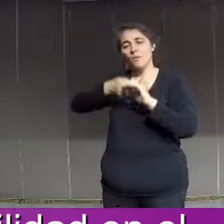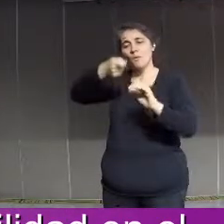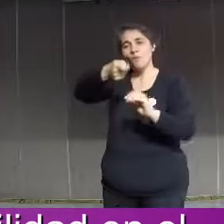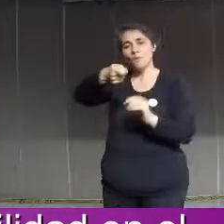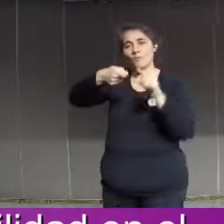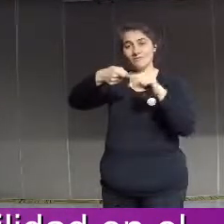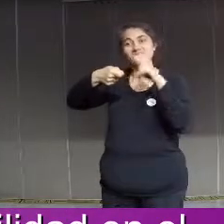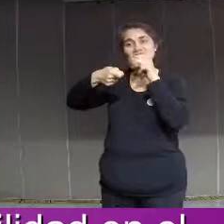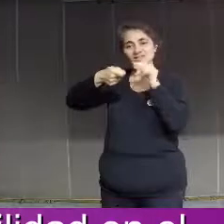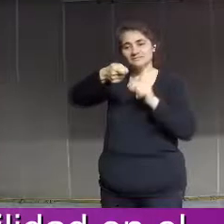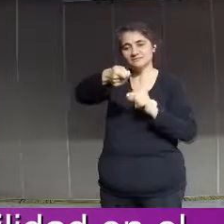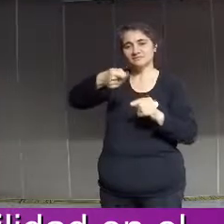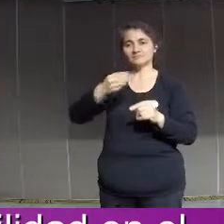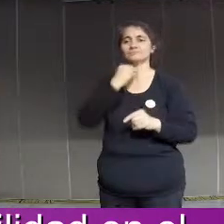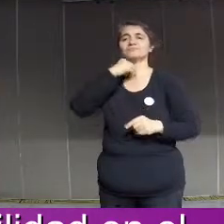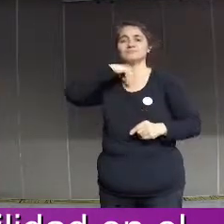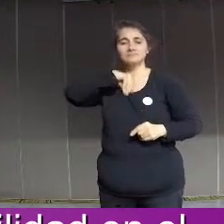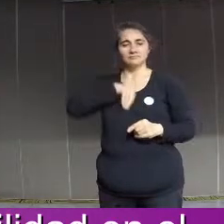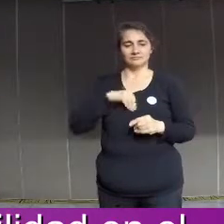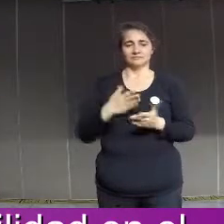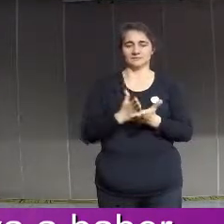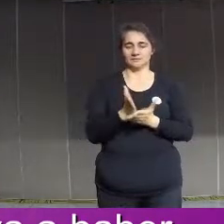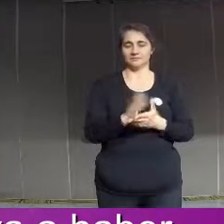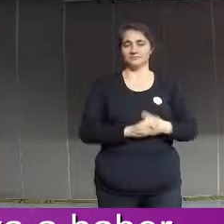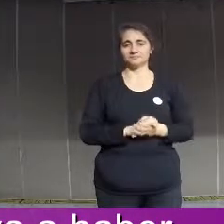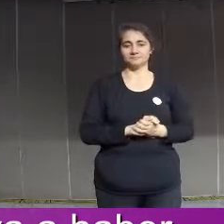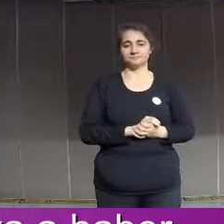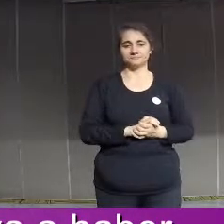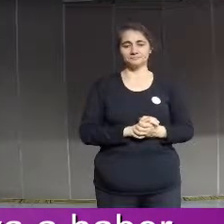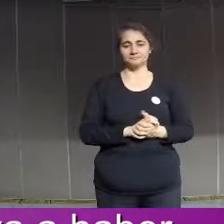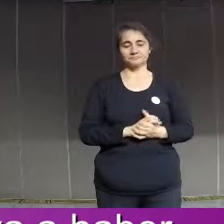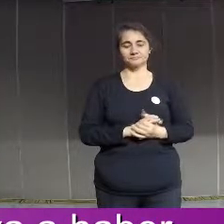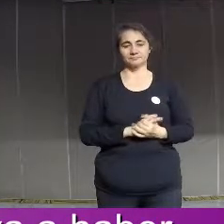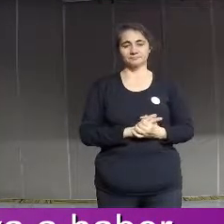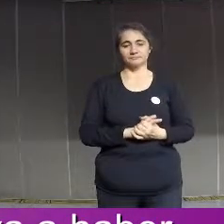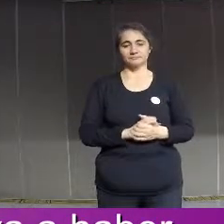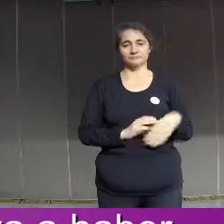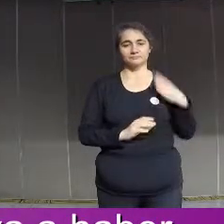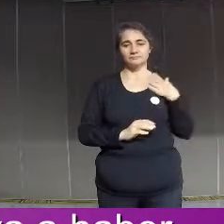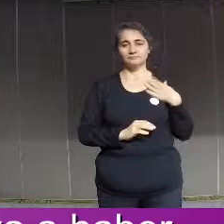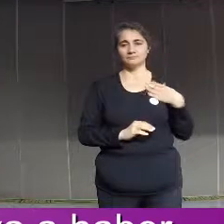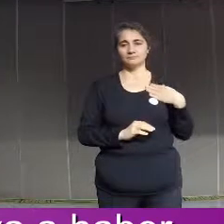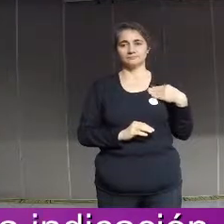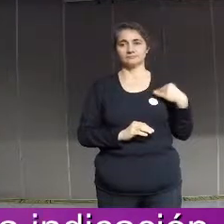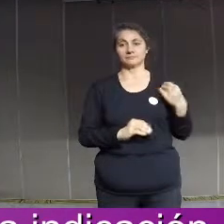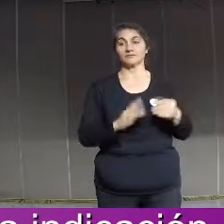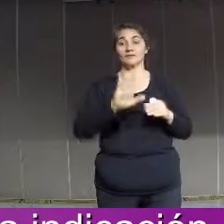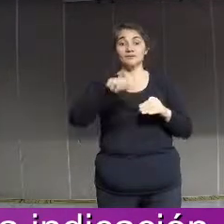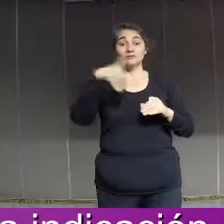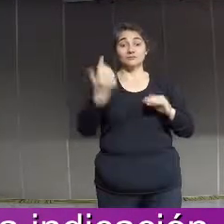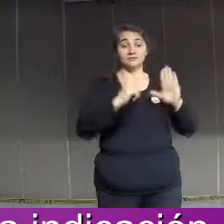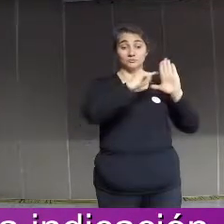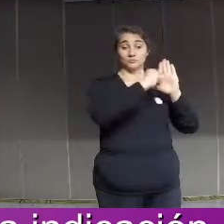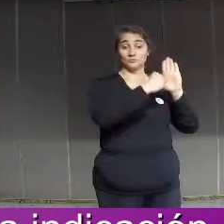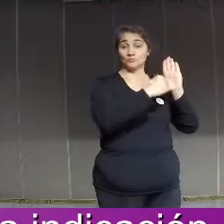Modifico los patrones en la cavidad oral. Bueno, eso también tiene que ver qué tipo de maniobra voy a indicar en